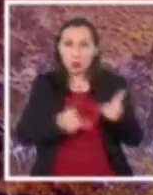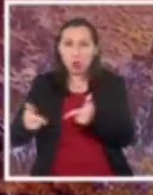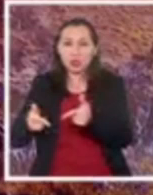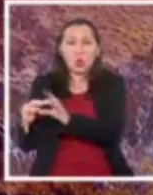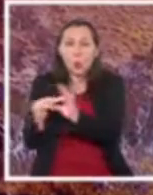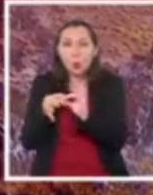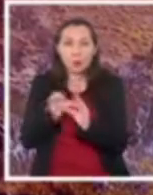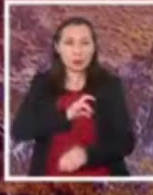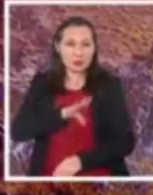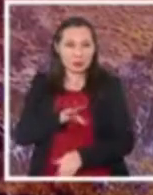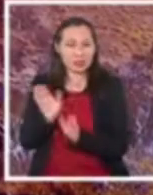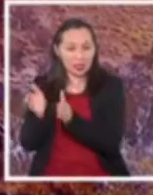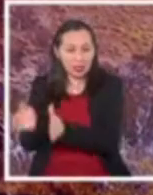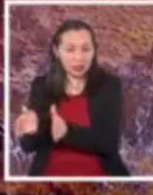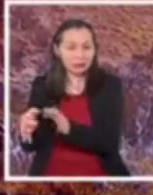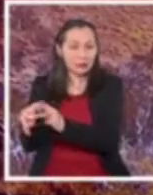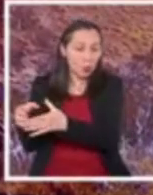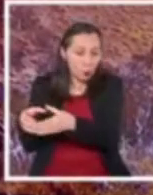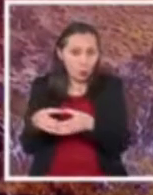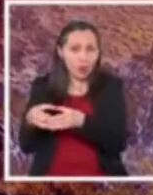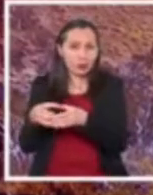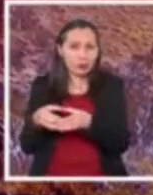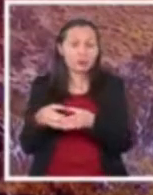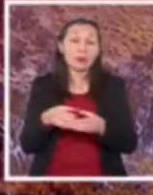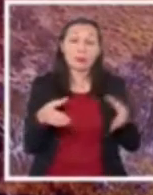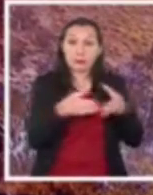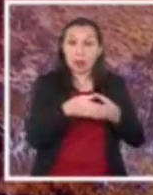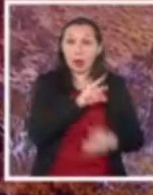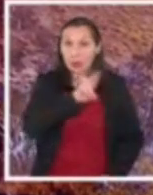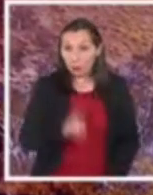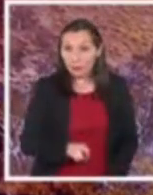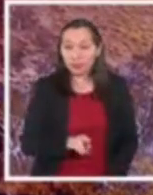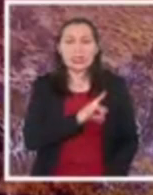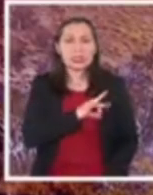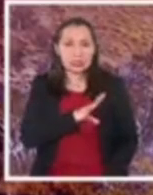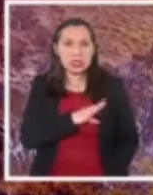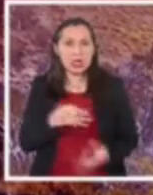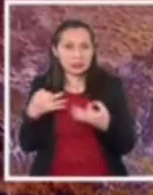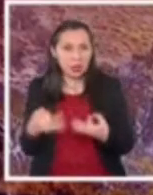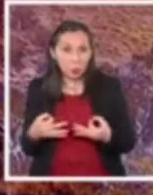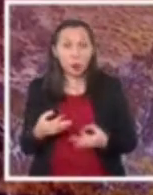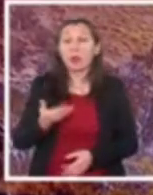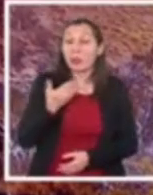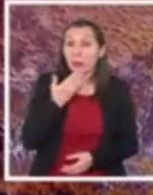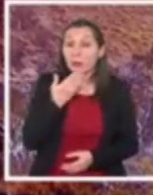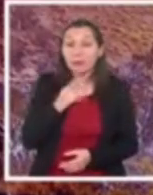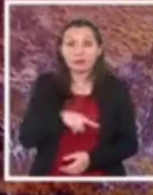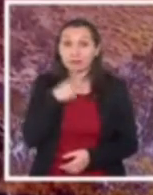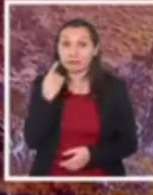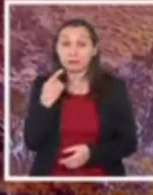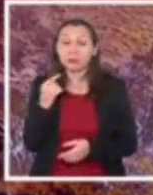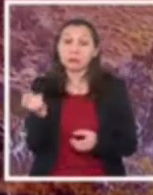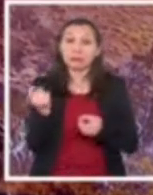unidad por chile el partido republicano chile seguro y también Quienes no han